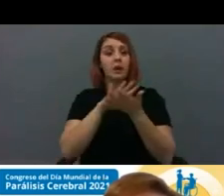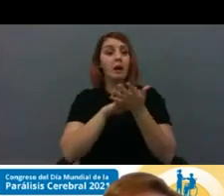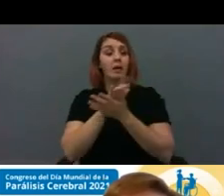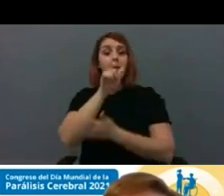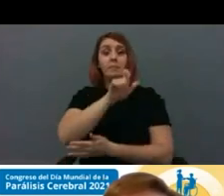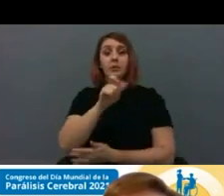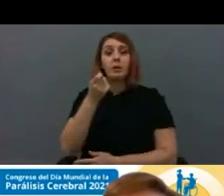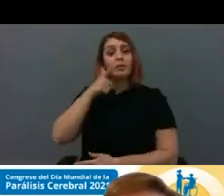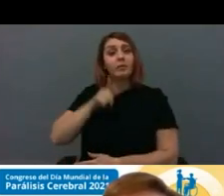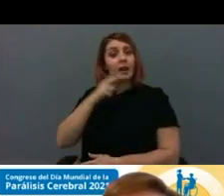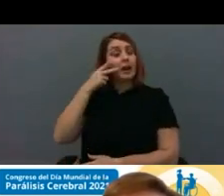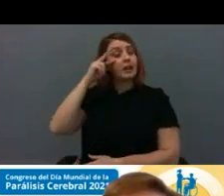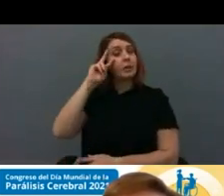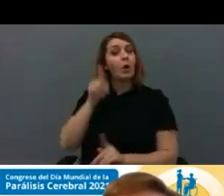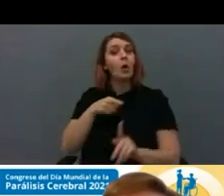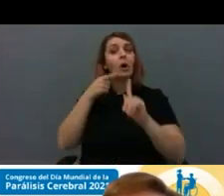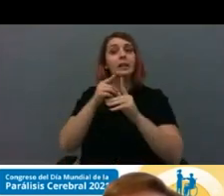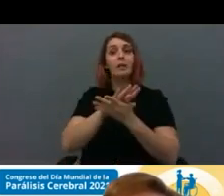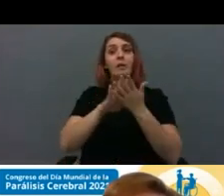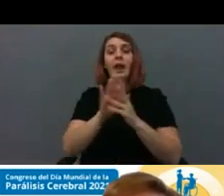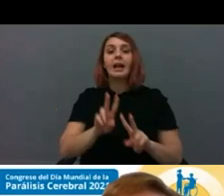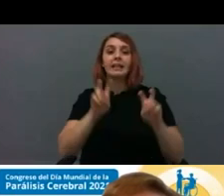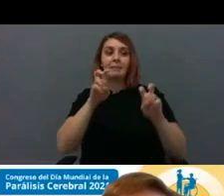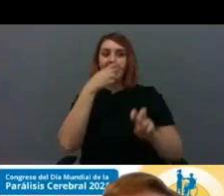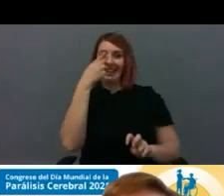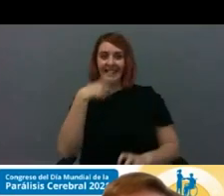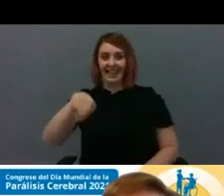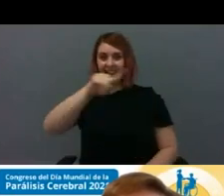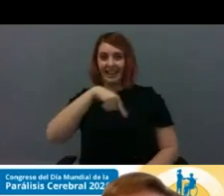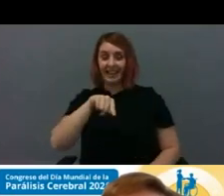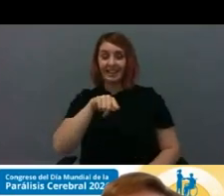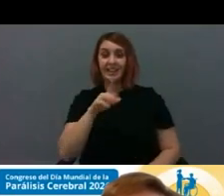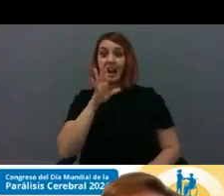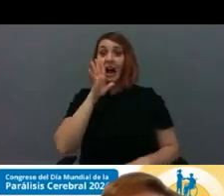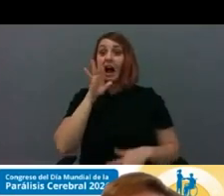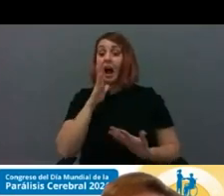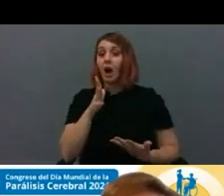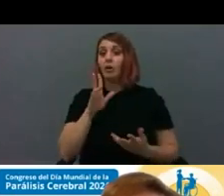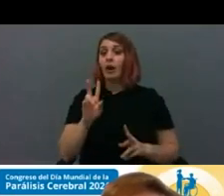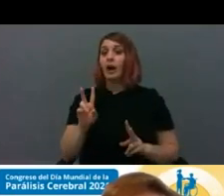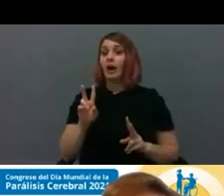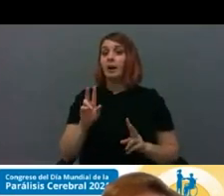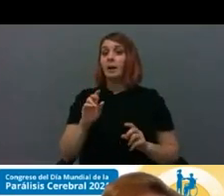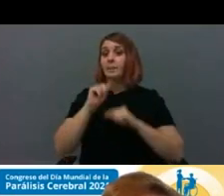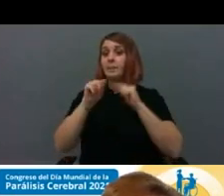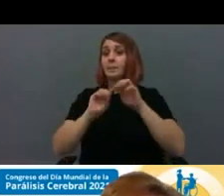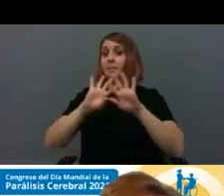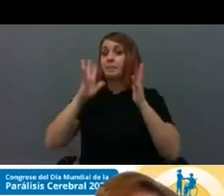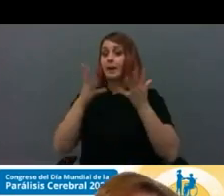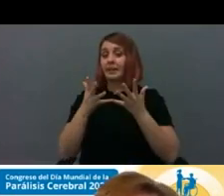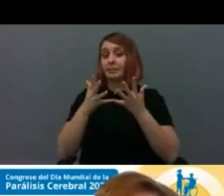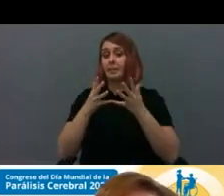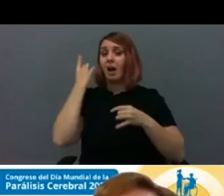profesional experto para tratar un tema de interés. Ahora, desde que con la pandemia se dejaron de